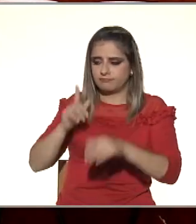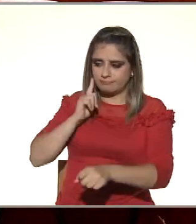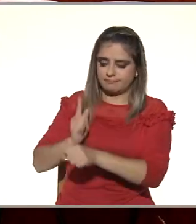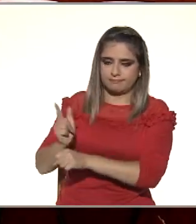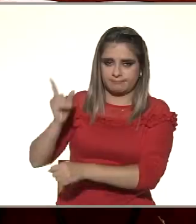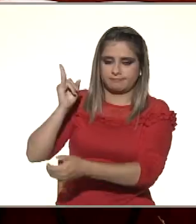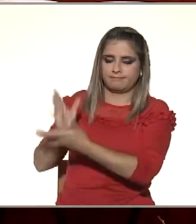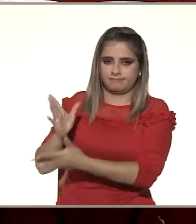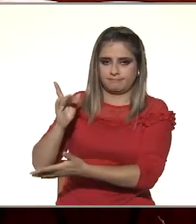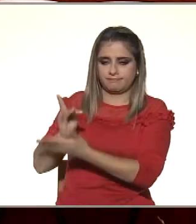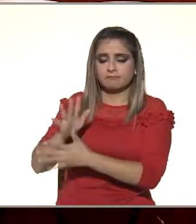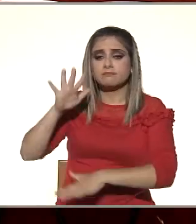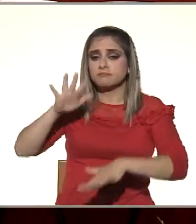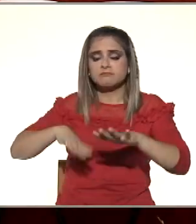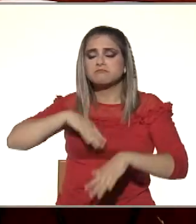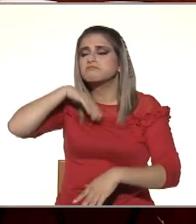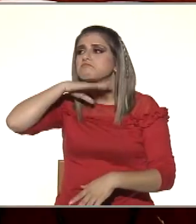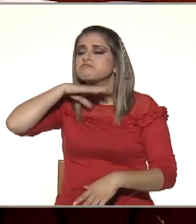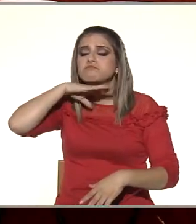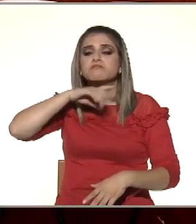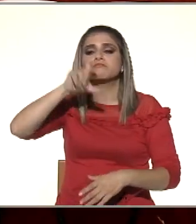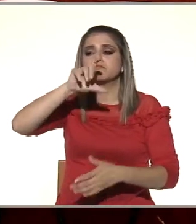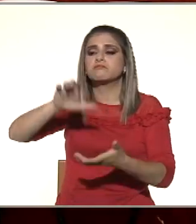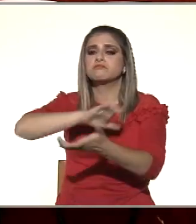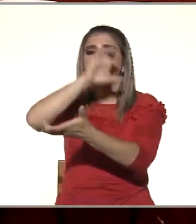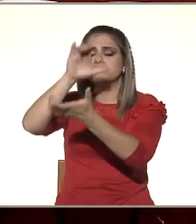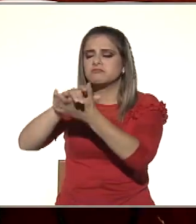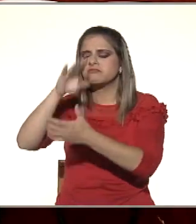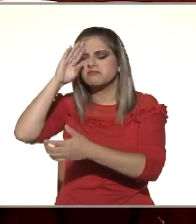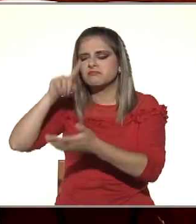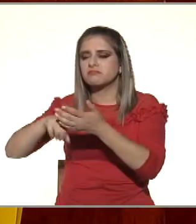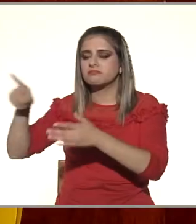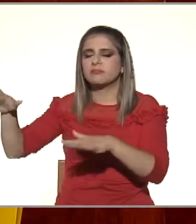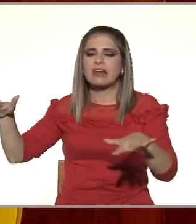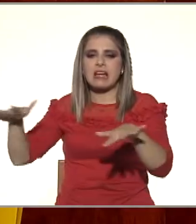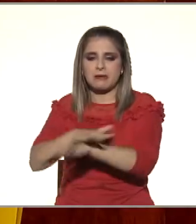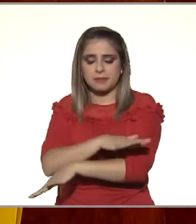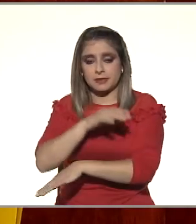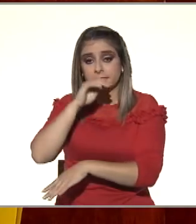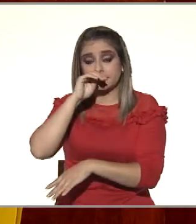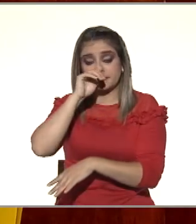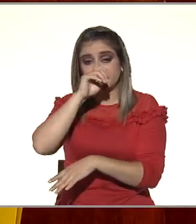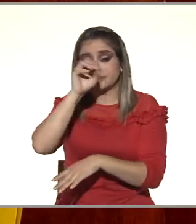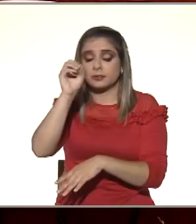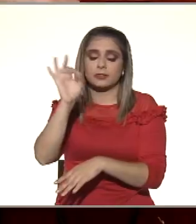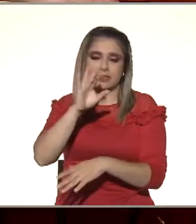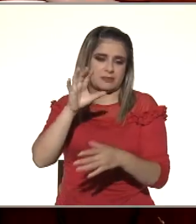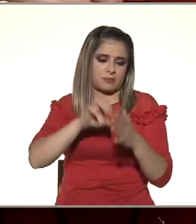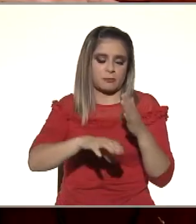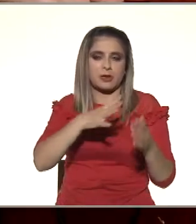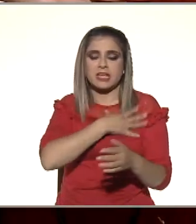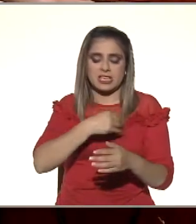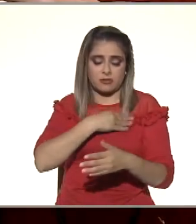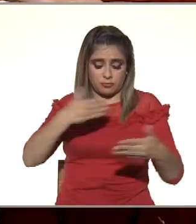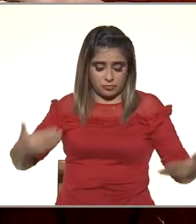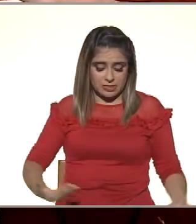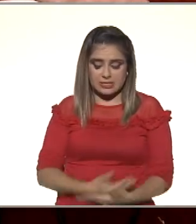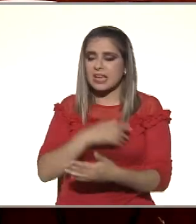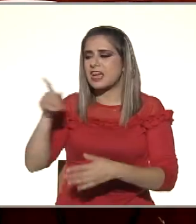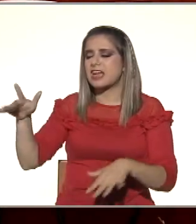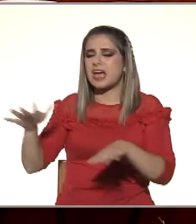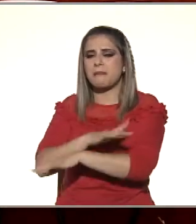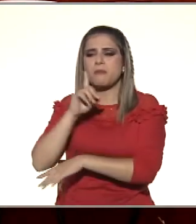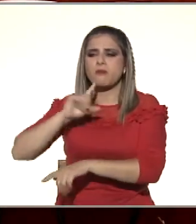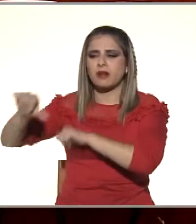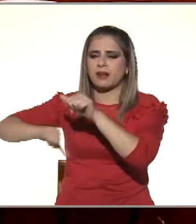no se detectan y se piensa que ya cuando se casen van a cambiar, o algunos, a propósito de los hijos, que ya cuando tengamos hijos van a